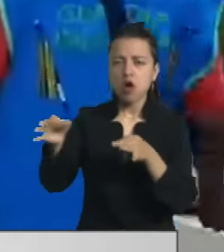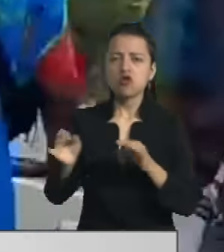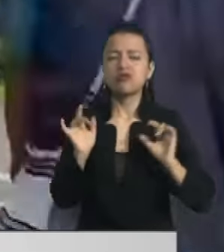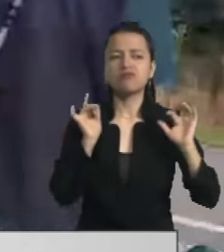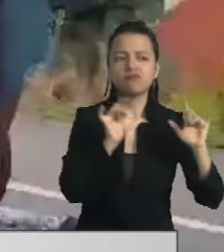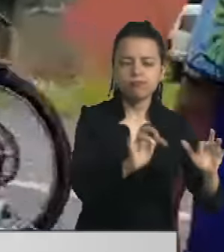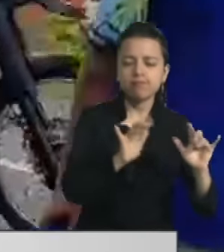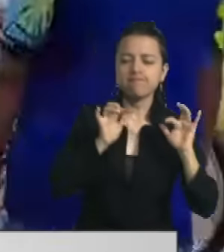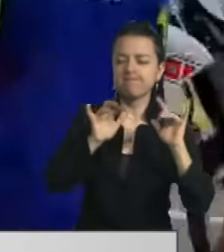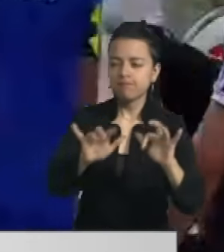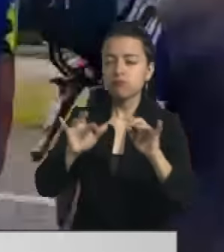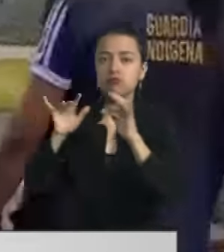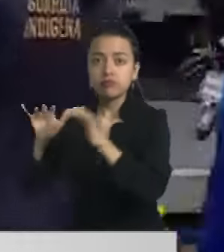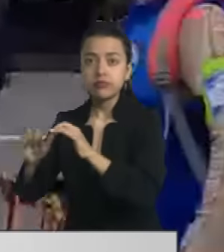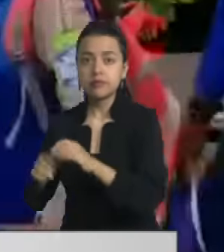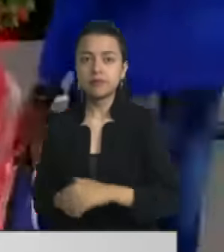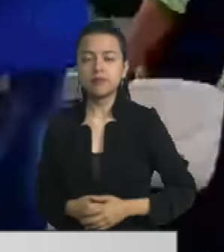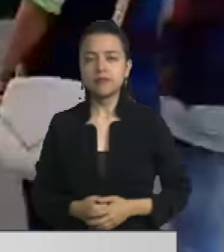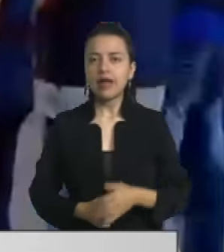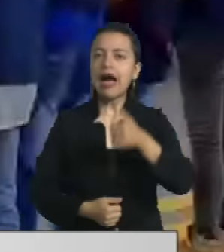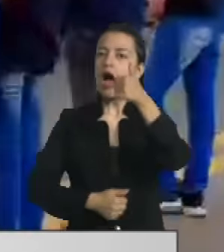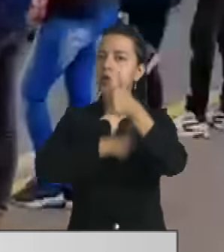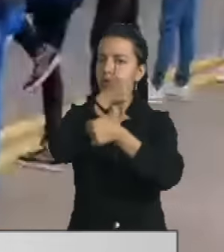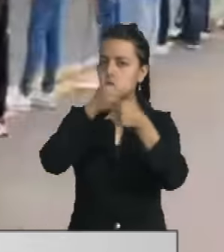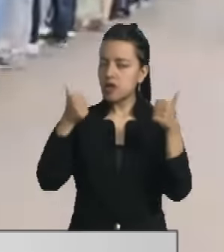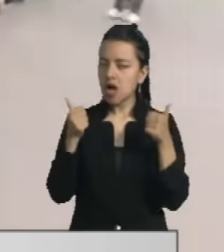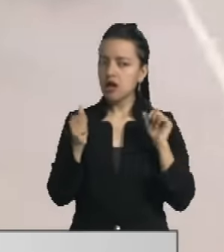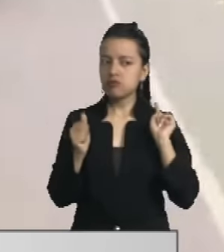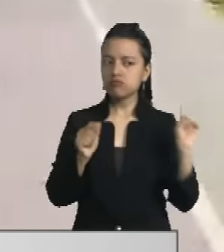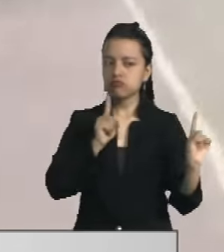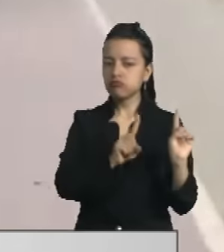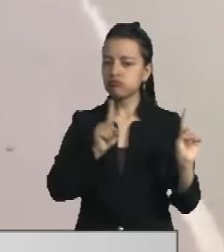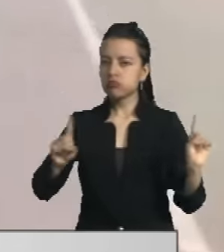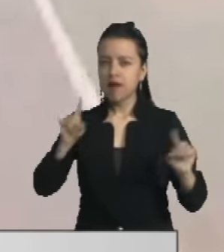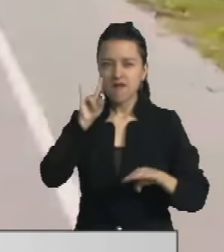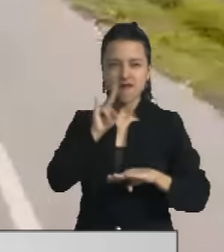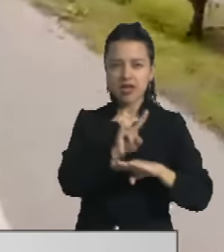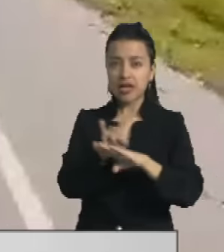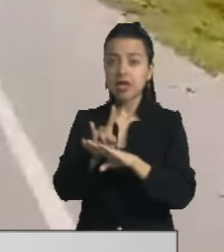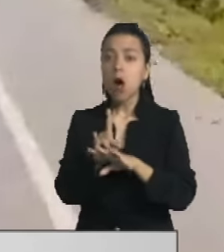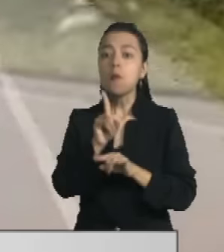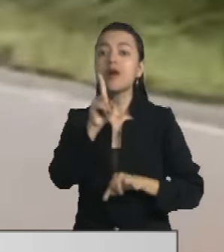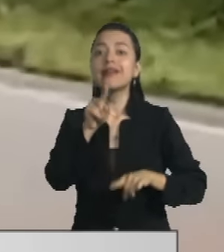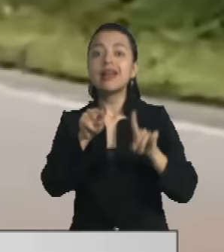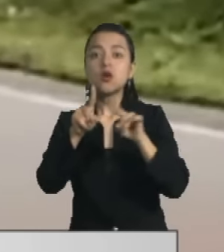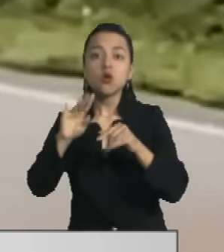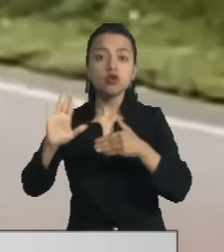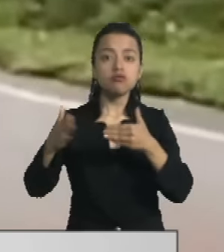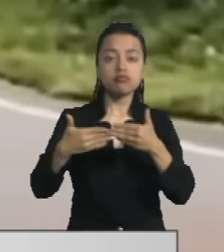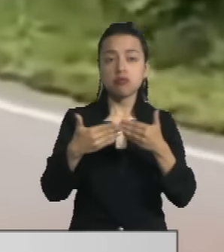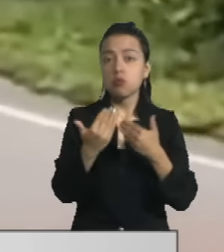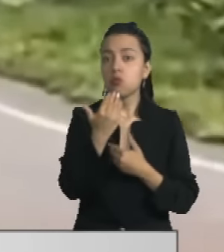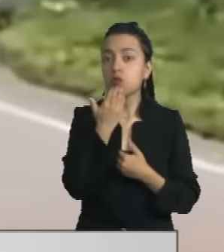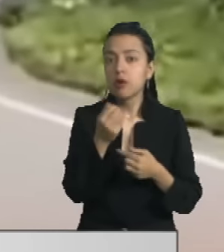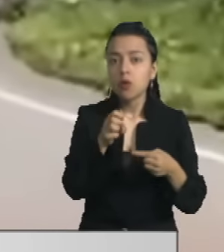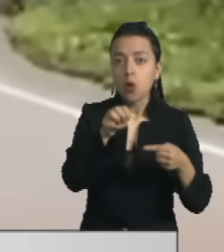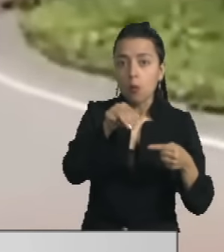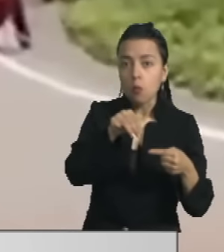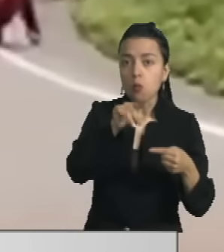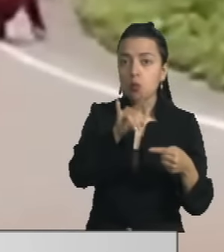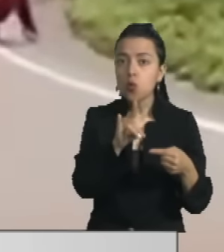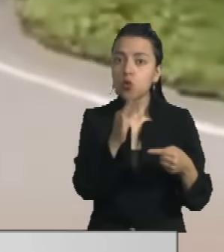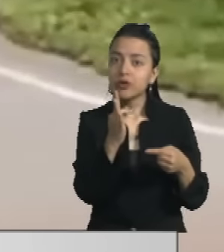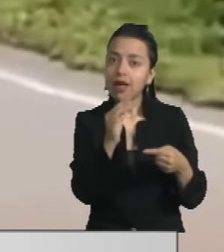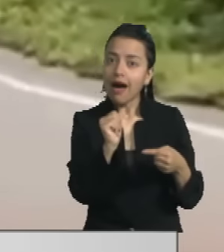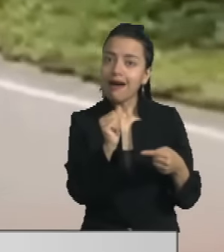momento están adelantando todas las labores de vigilancia porque ya hay bloqueos en el municipio de mutatá noticentro 1